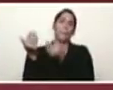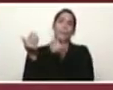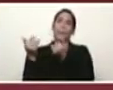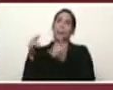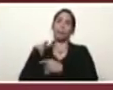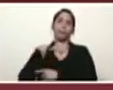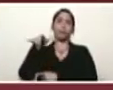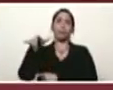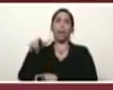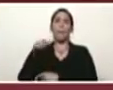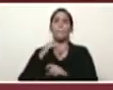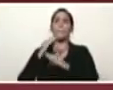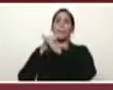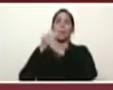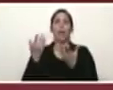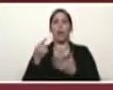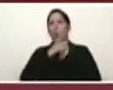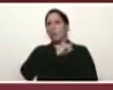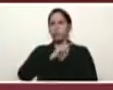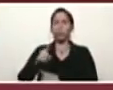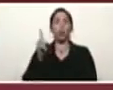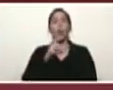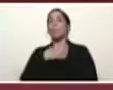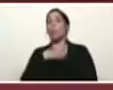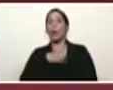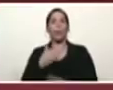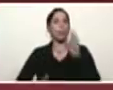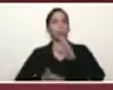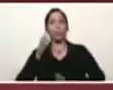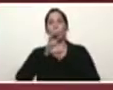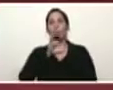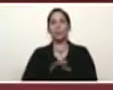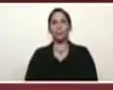impidieron, le dieron la orden que no se fuera del país.